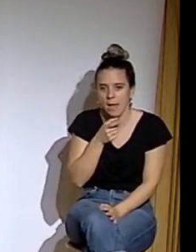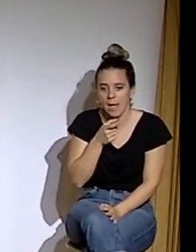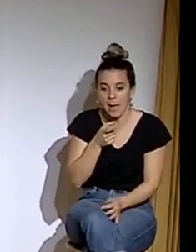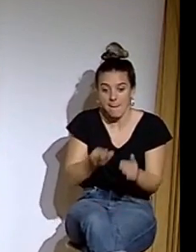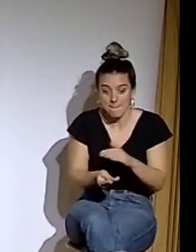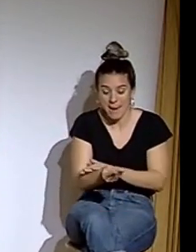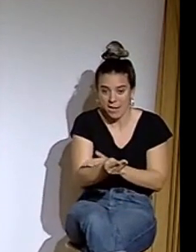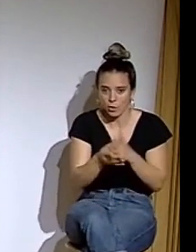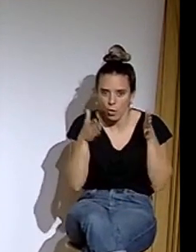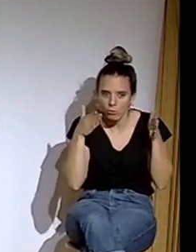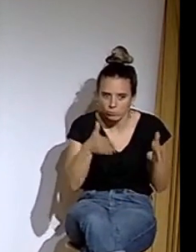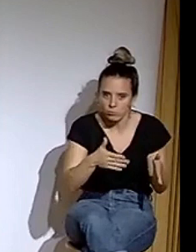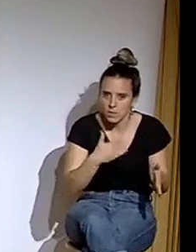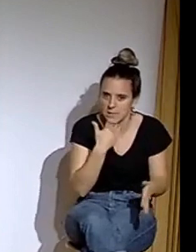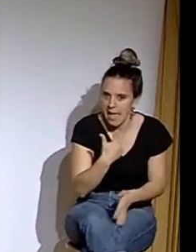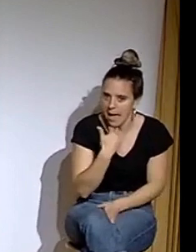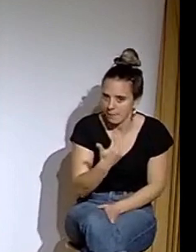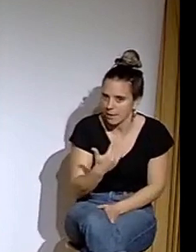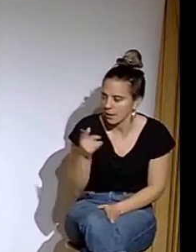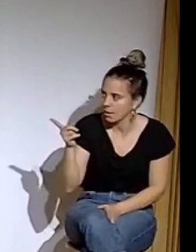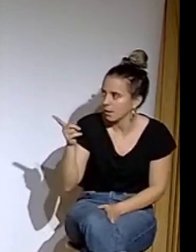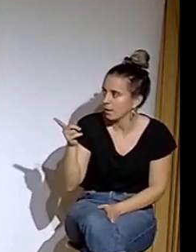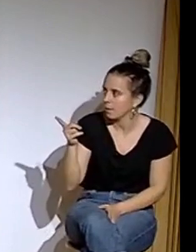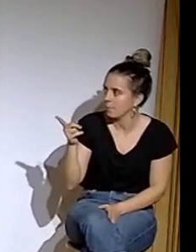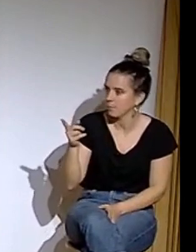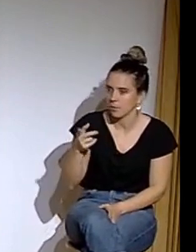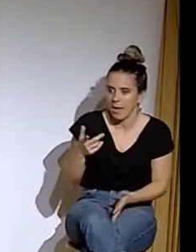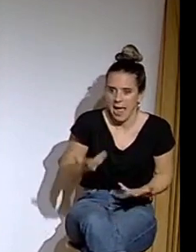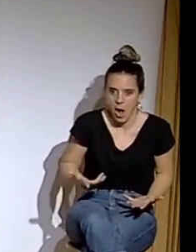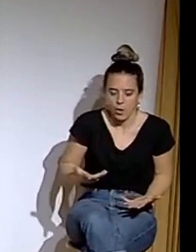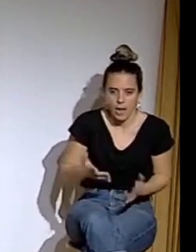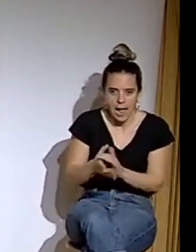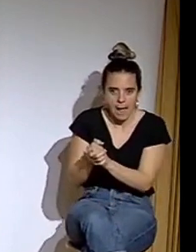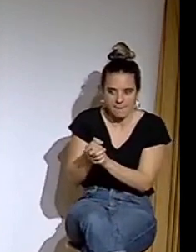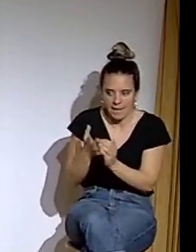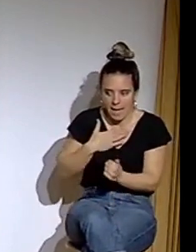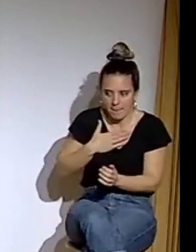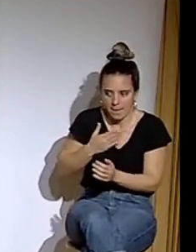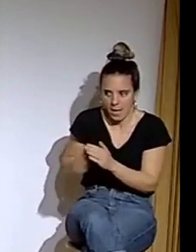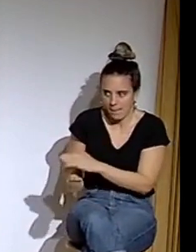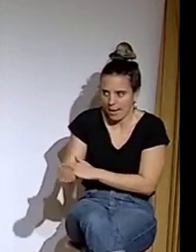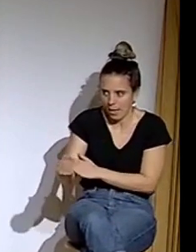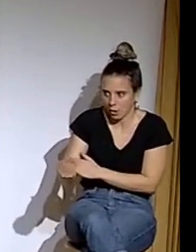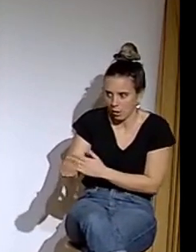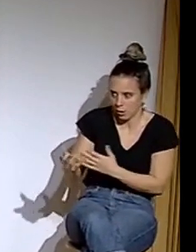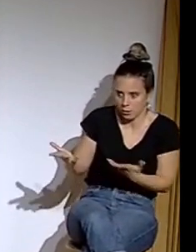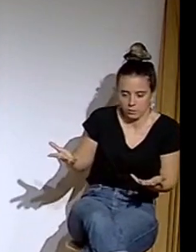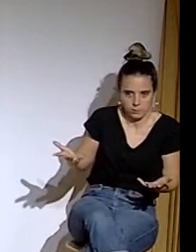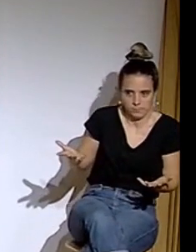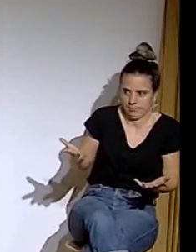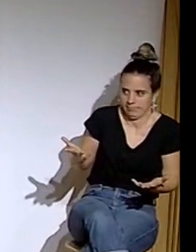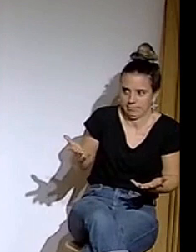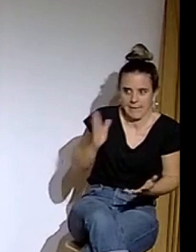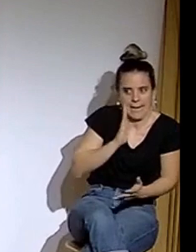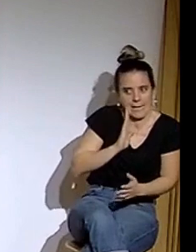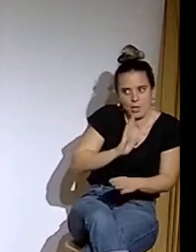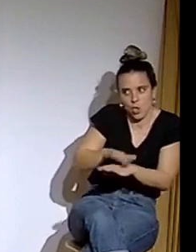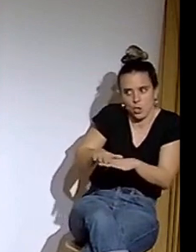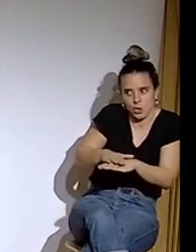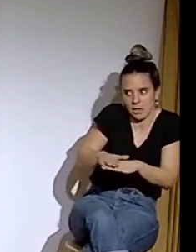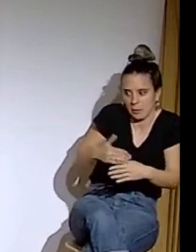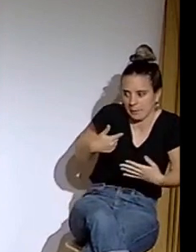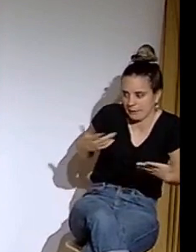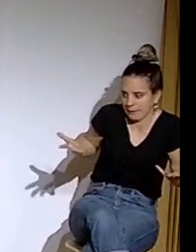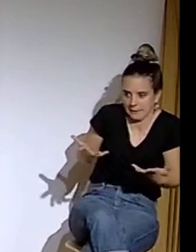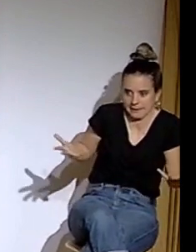un parto O sea a mí una de mis amigas se pone de parto y Mila cariño Lo siento pero